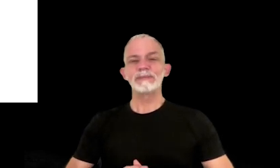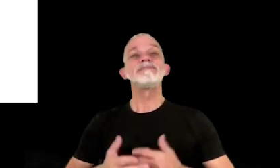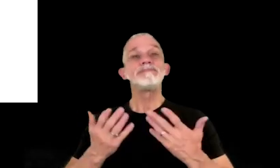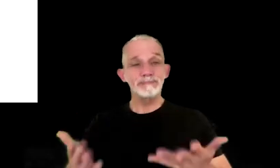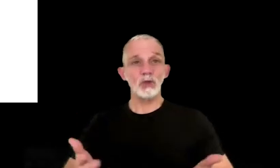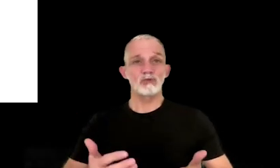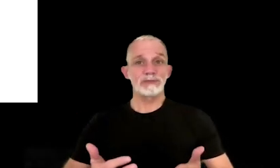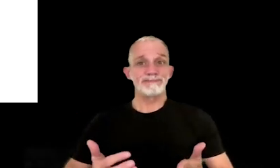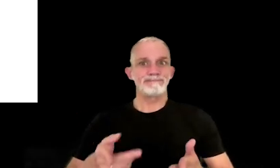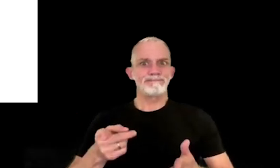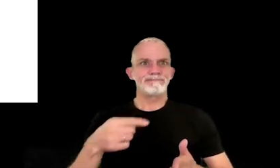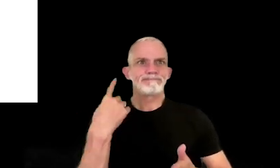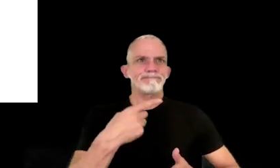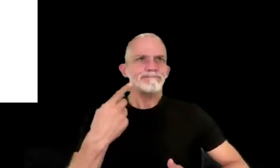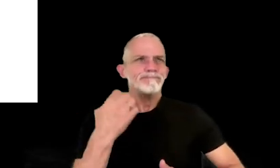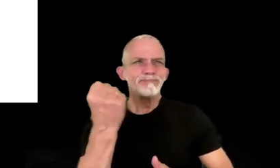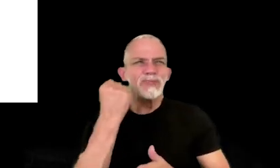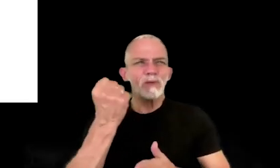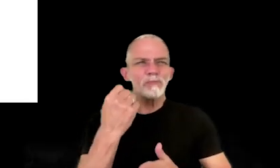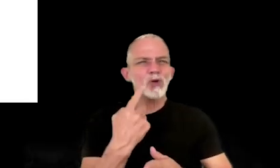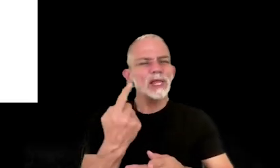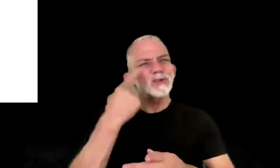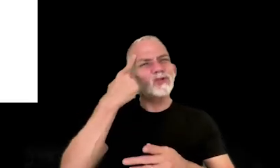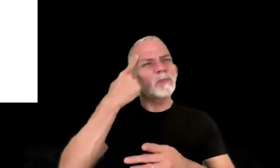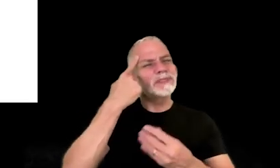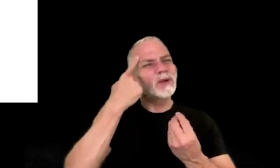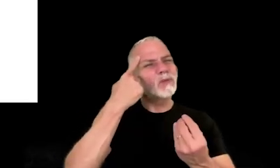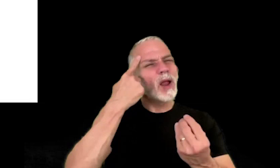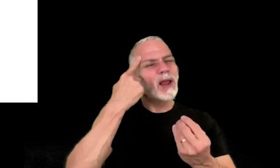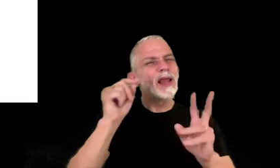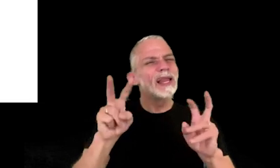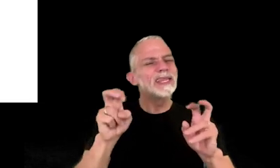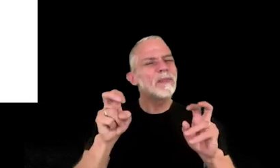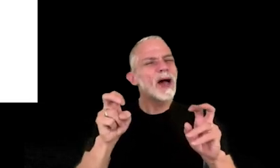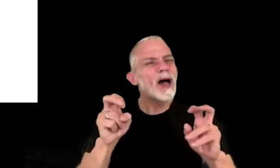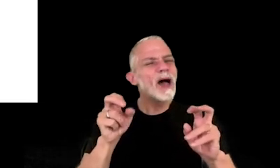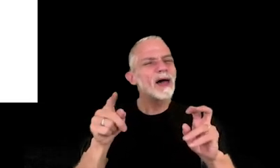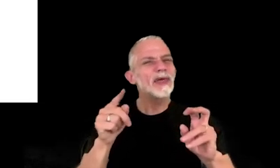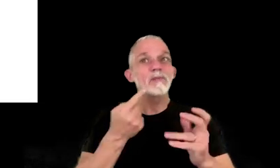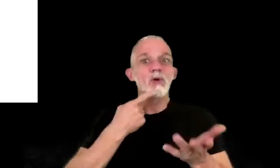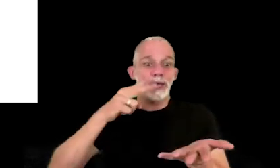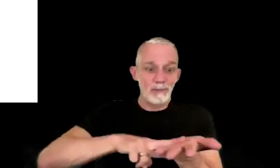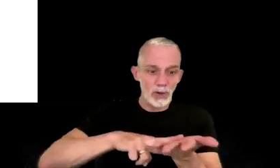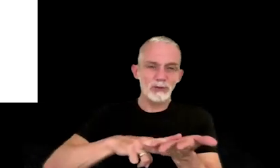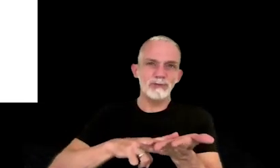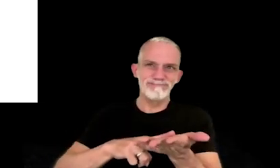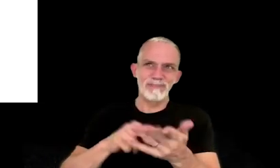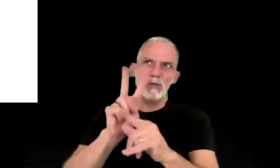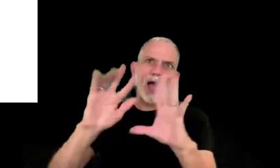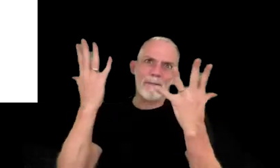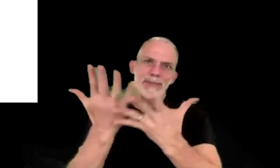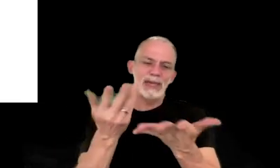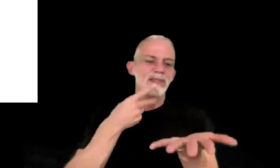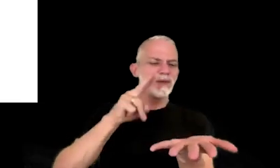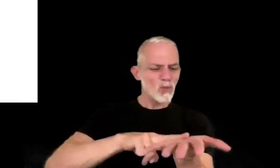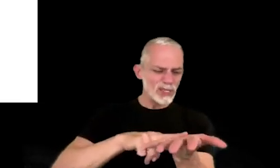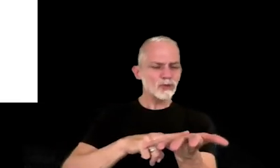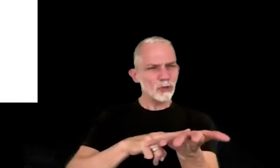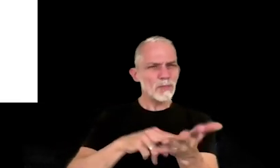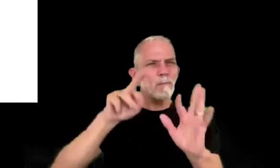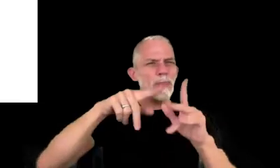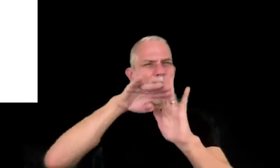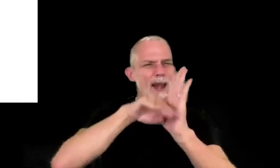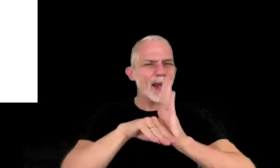Entonces, acá lo que es importante ver es que ver el tema de la tributación ambiental como elemento, de la política fiscal que puede